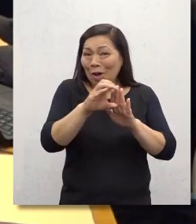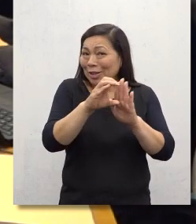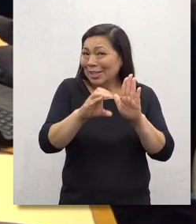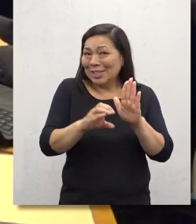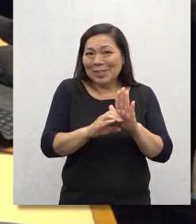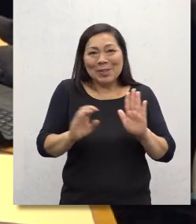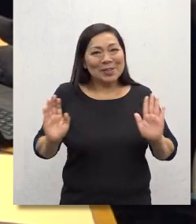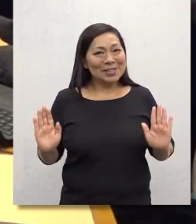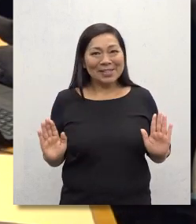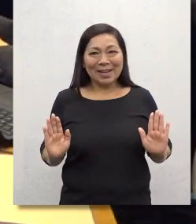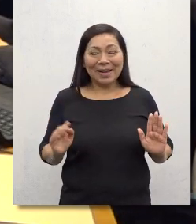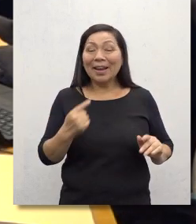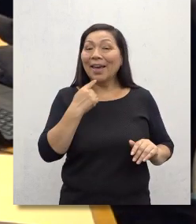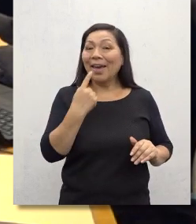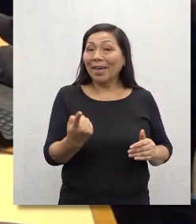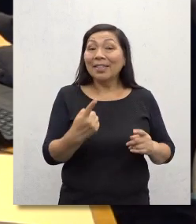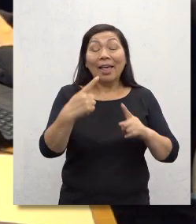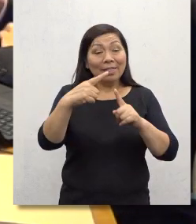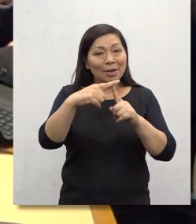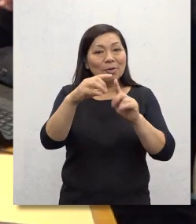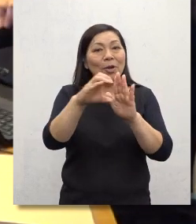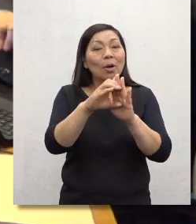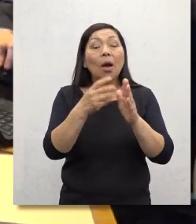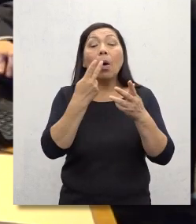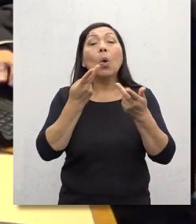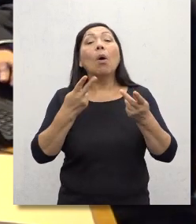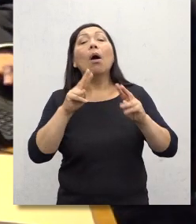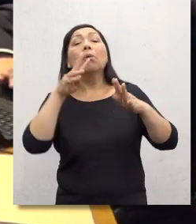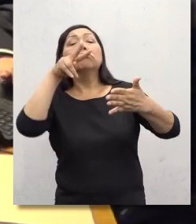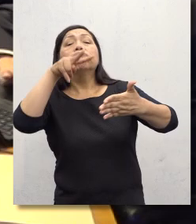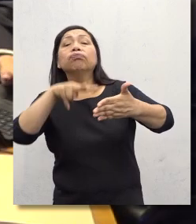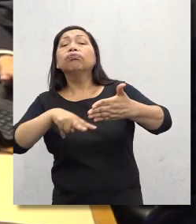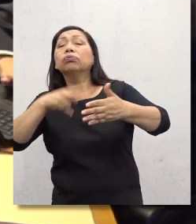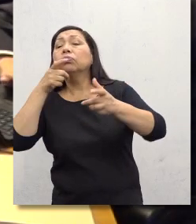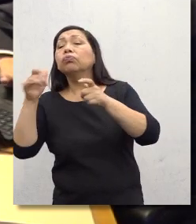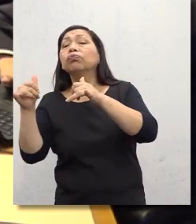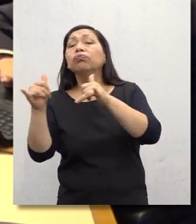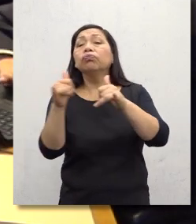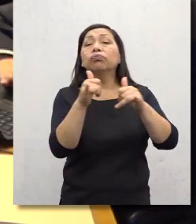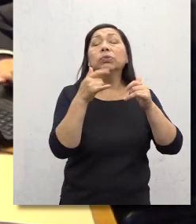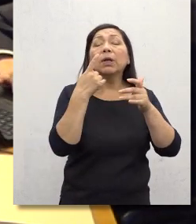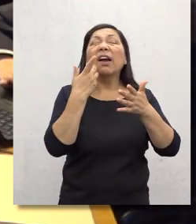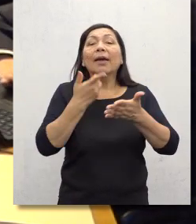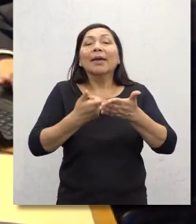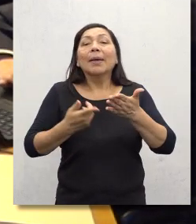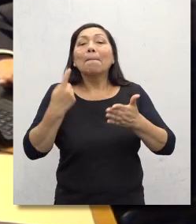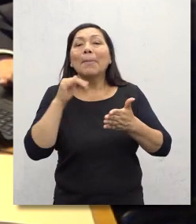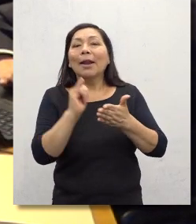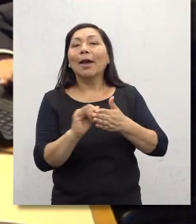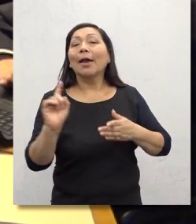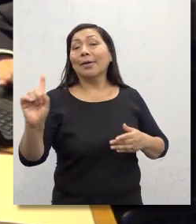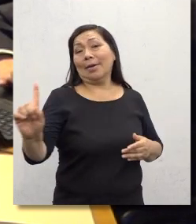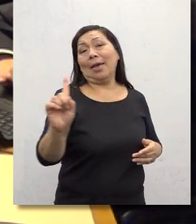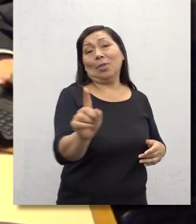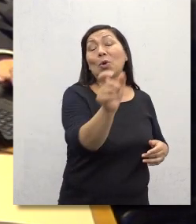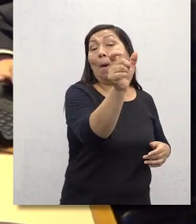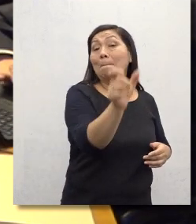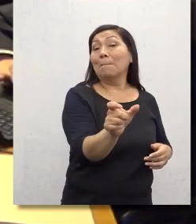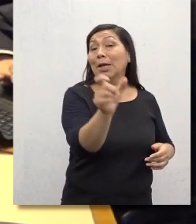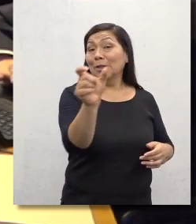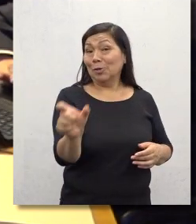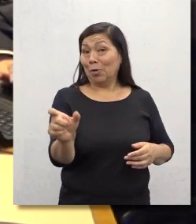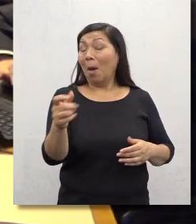constitucional, este tribunal decide levantar la reserva de una deliberación para que cada ciudadano tenga